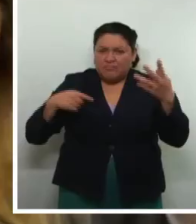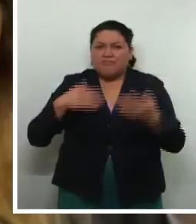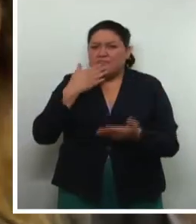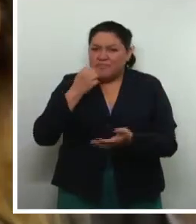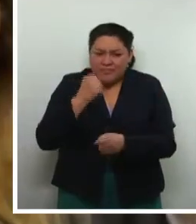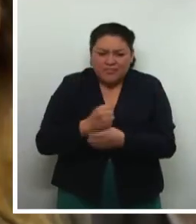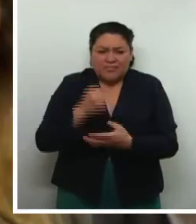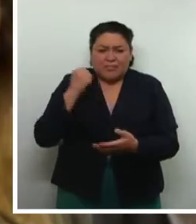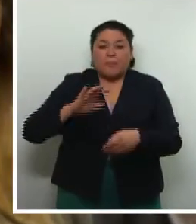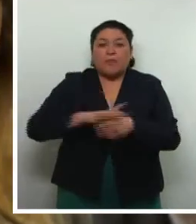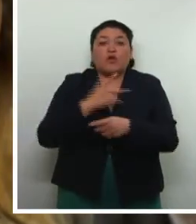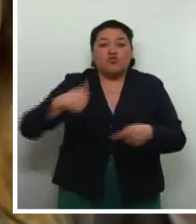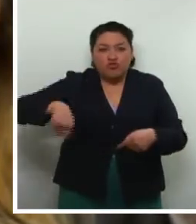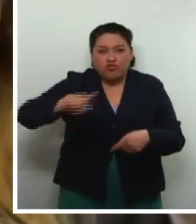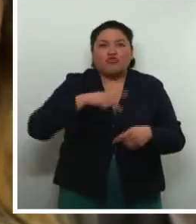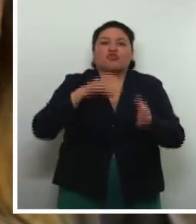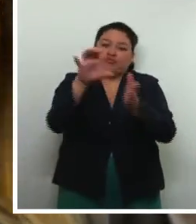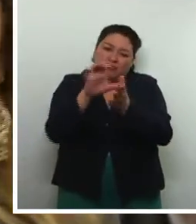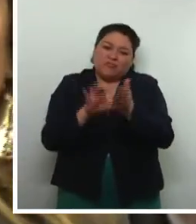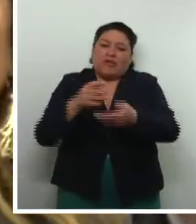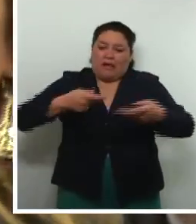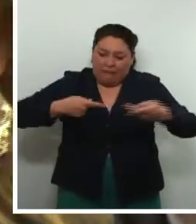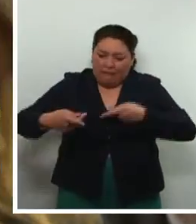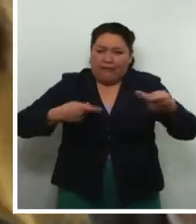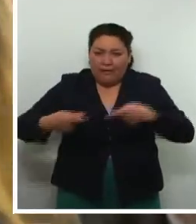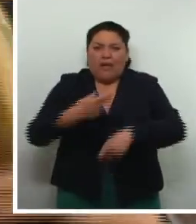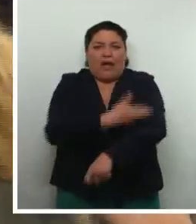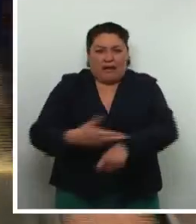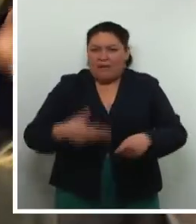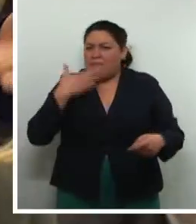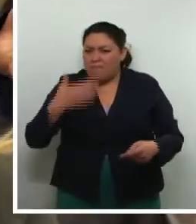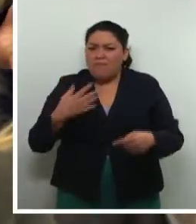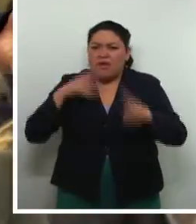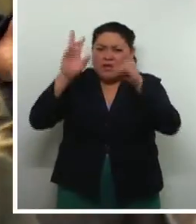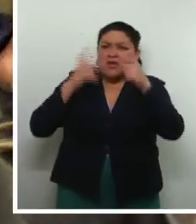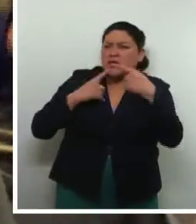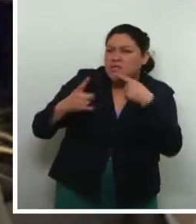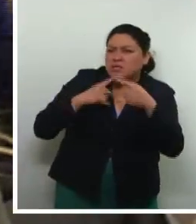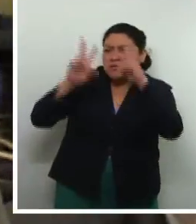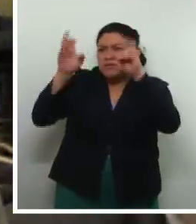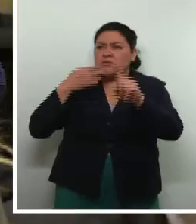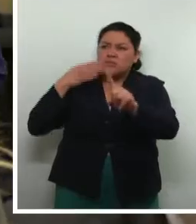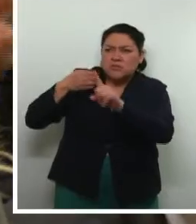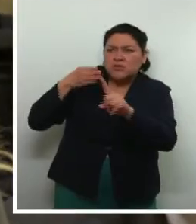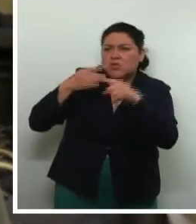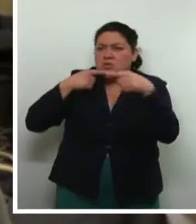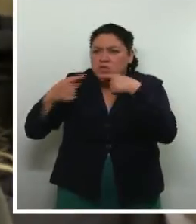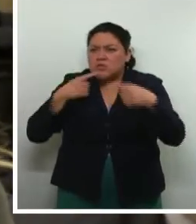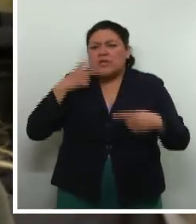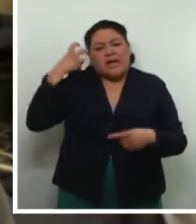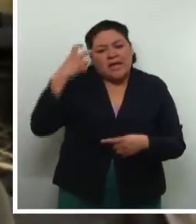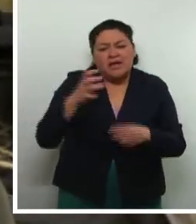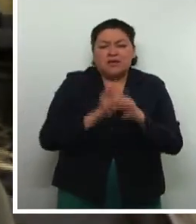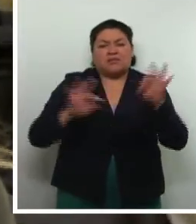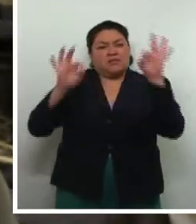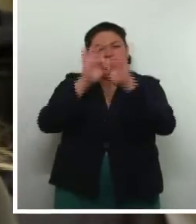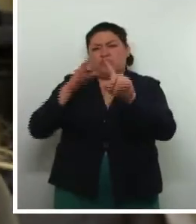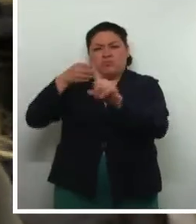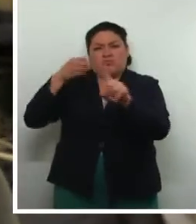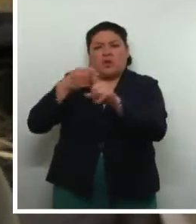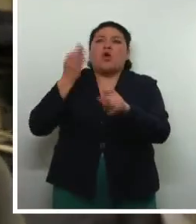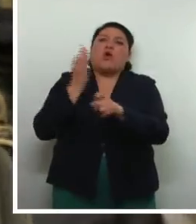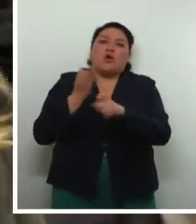reencontrar como constituyente y centrar los debates en los temas. Y creo que eso es importante y no